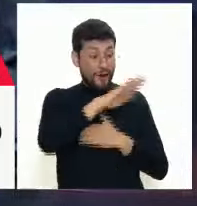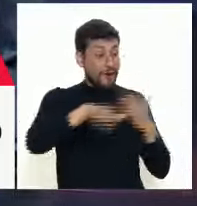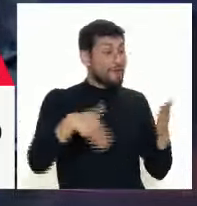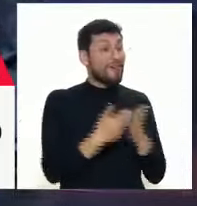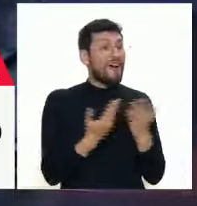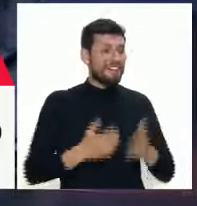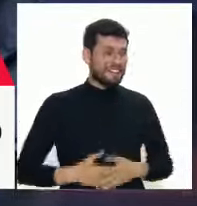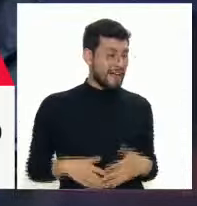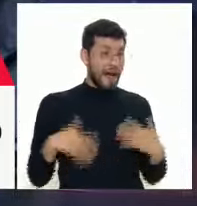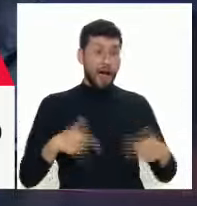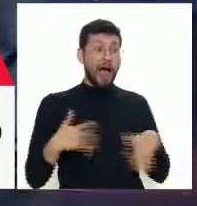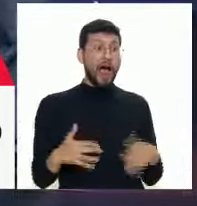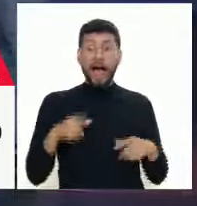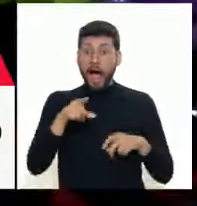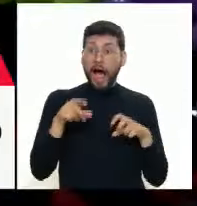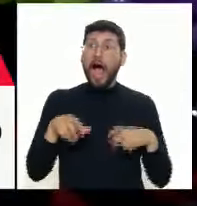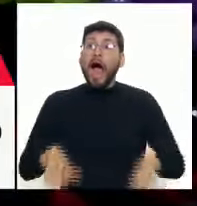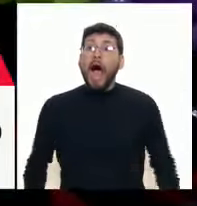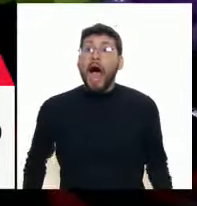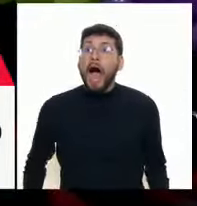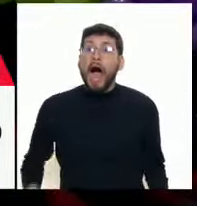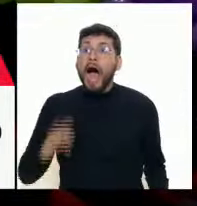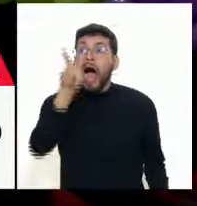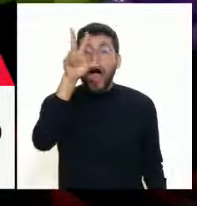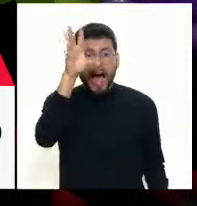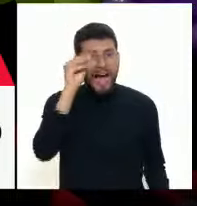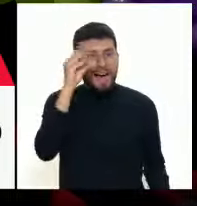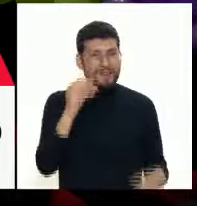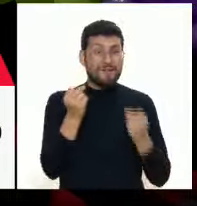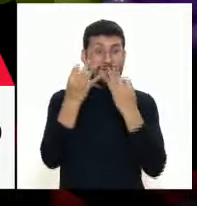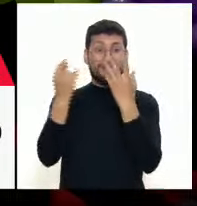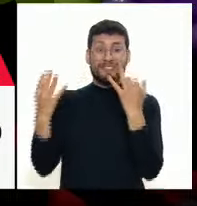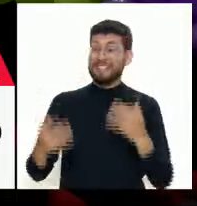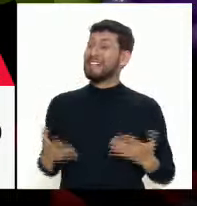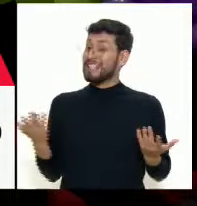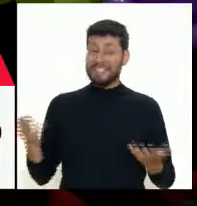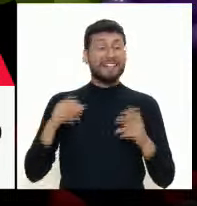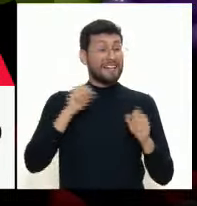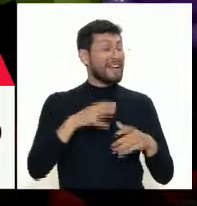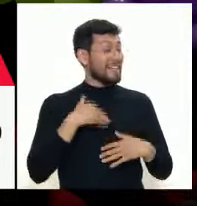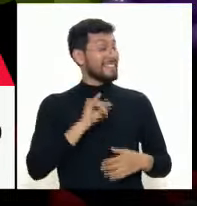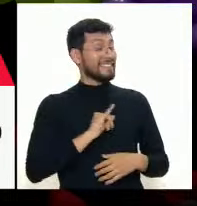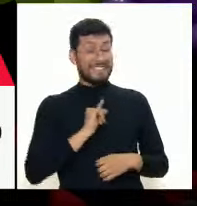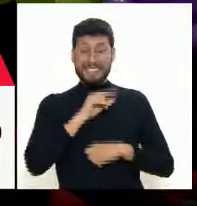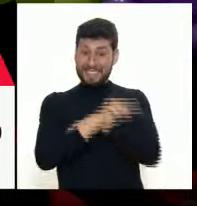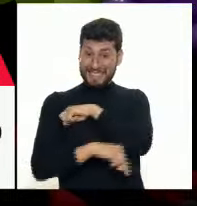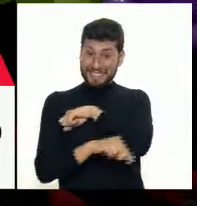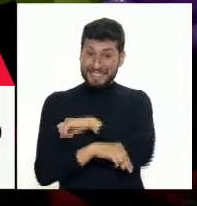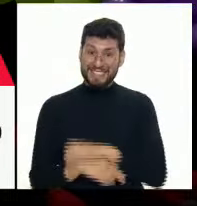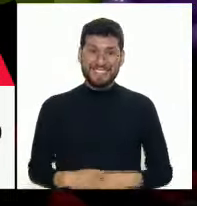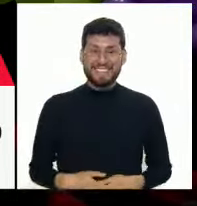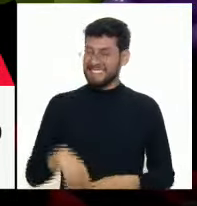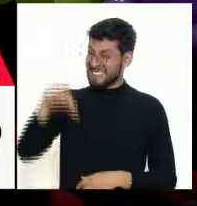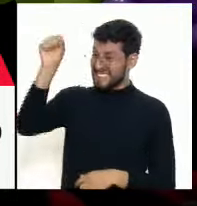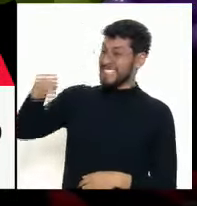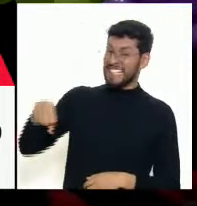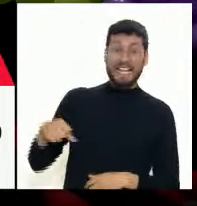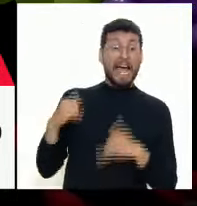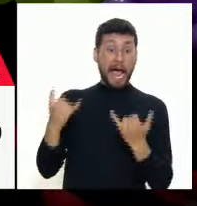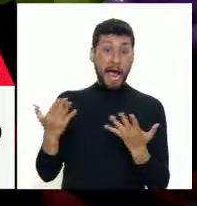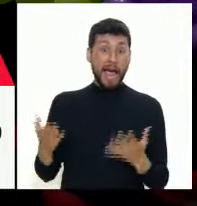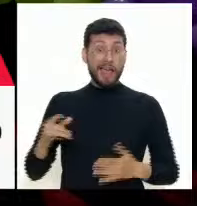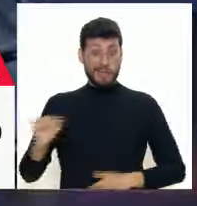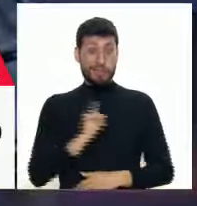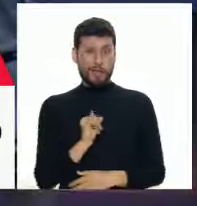todos al borde de sus asientos. Van a aprender un montón sobre nuestra identidad nacional. Así es, y hablando